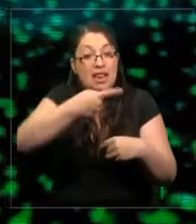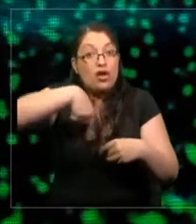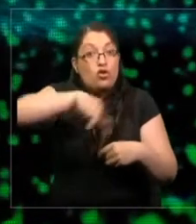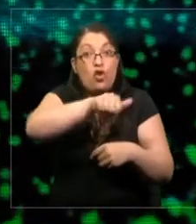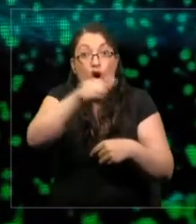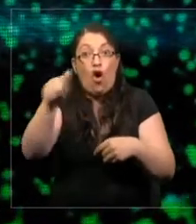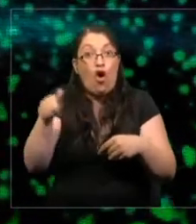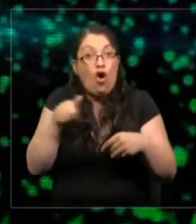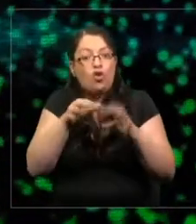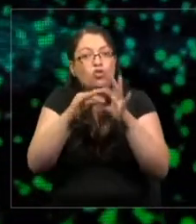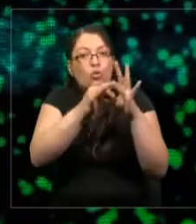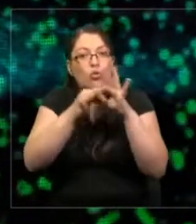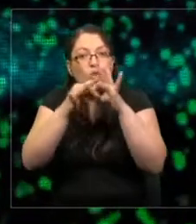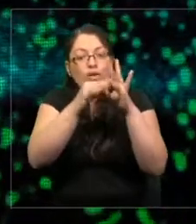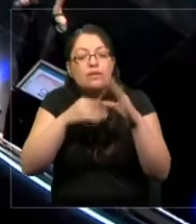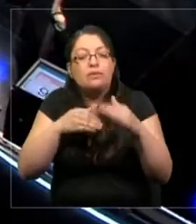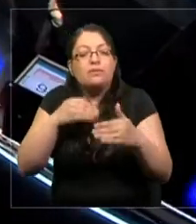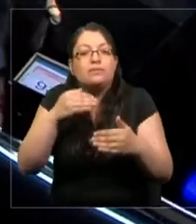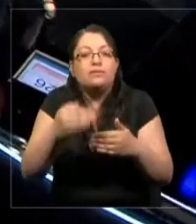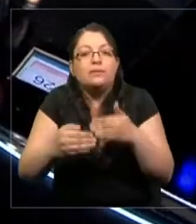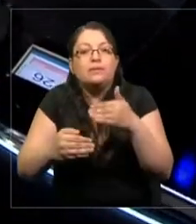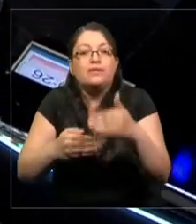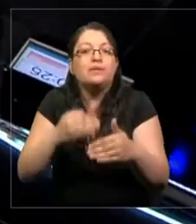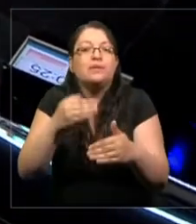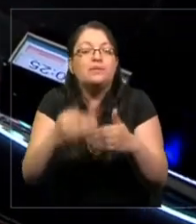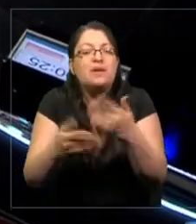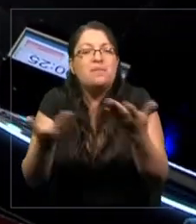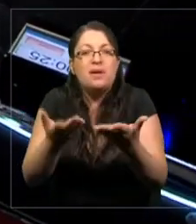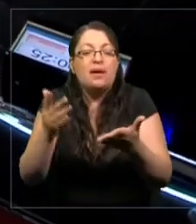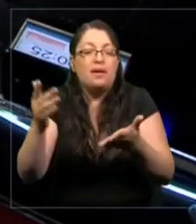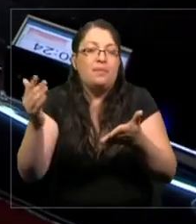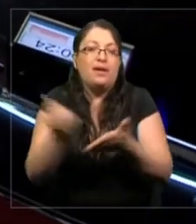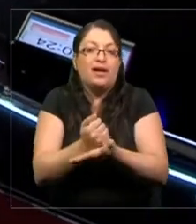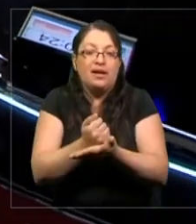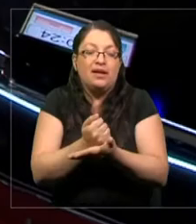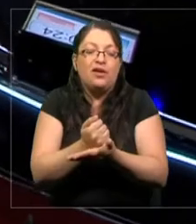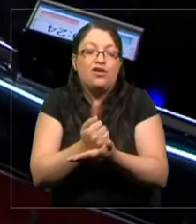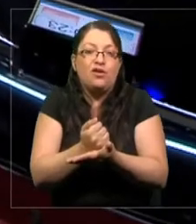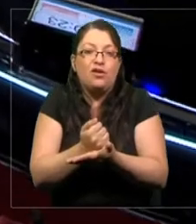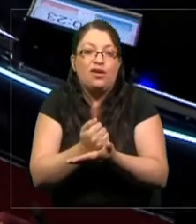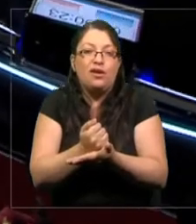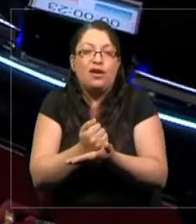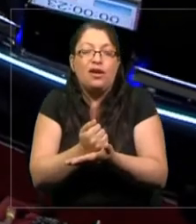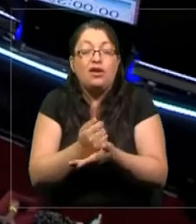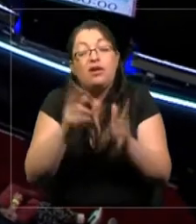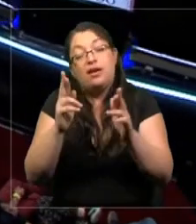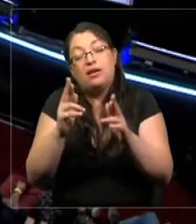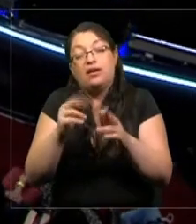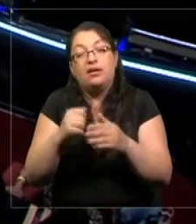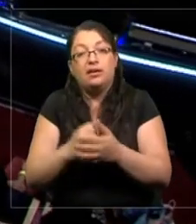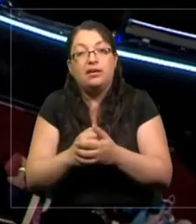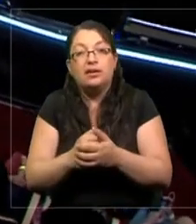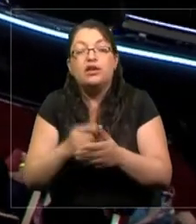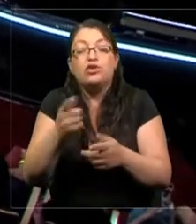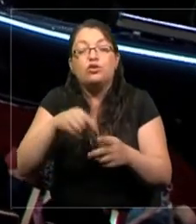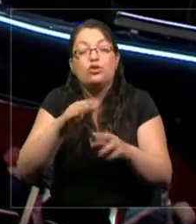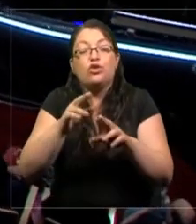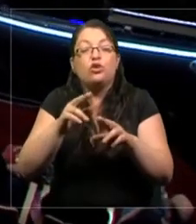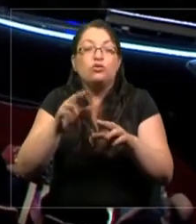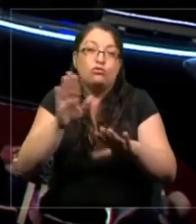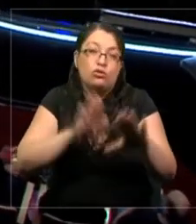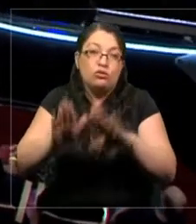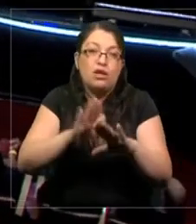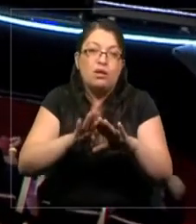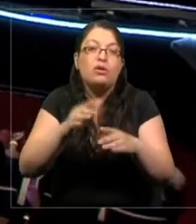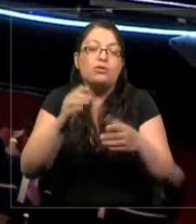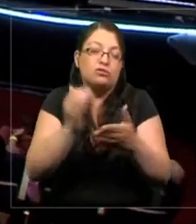todos juntos siguiendo estos principios para poder llegar a lograr lo que vamos a llegar si es que hacemos ese cuidado y la